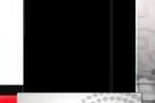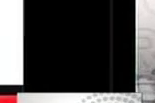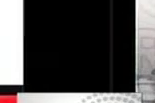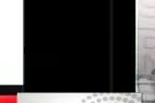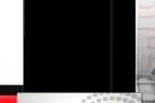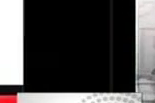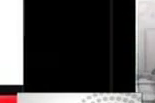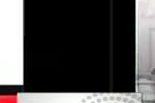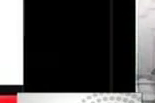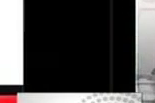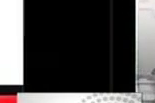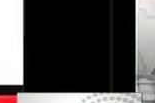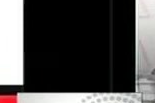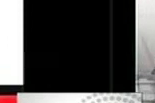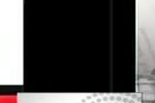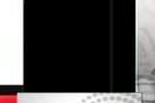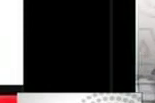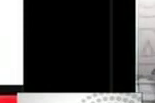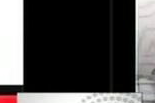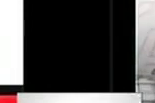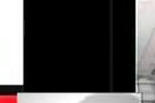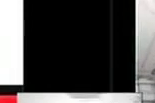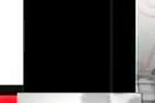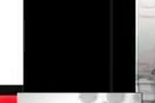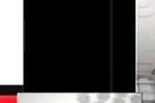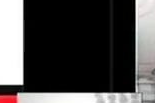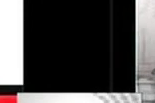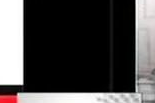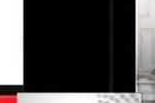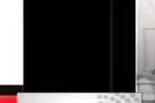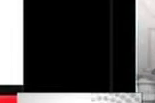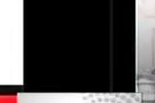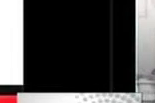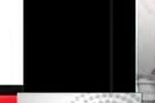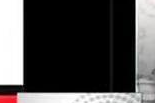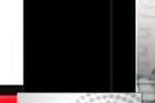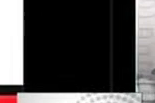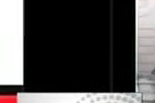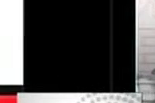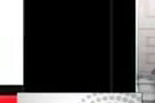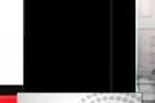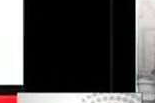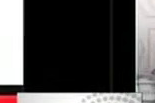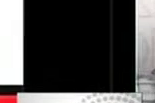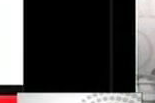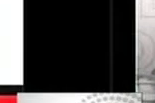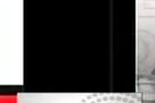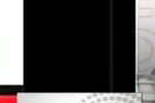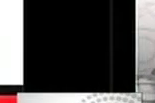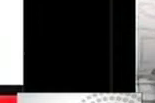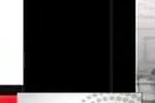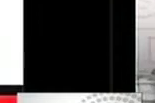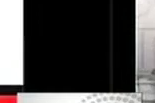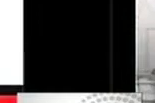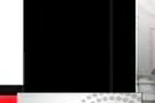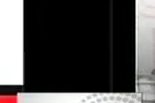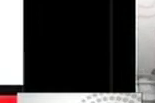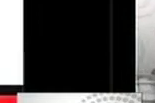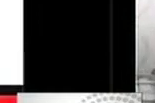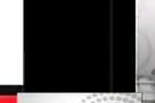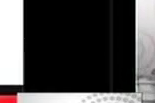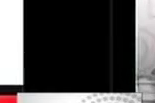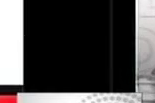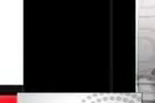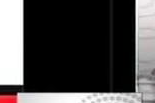Nacional de Pensiones, al Sistema Público de Pensiones durante varios años. Yo creo que aporté como 10 años, me parece, o algo así, o 10 o 12 años al